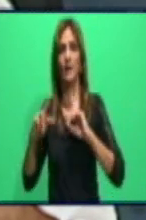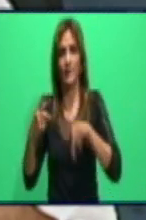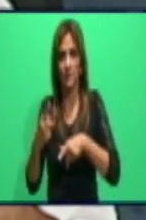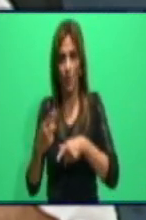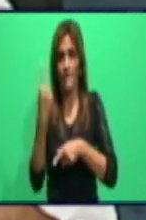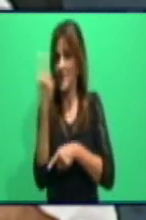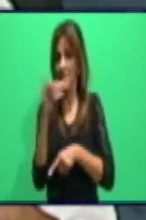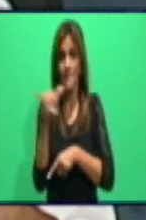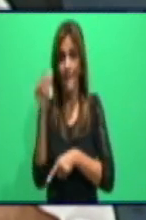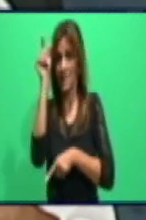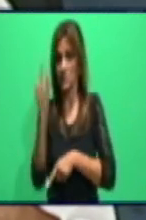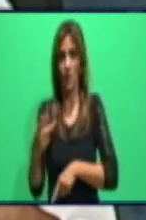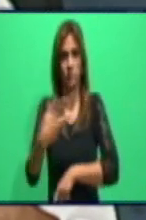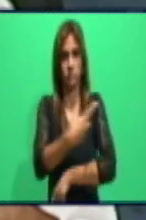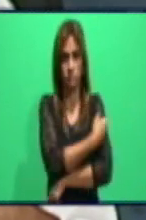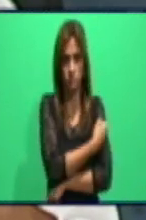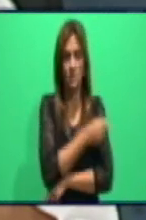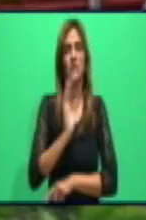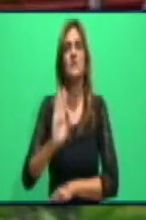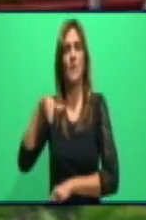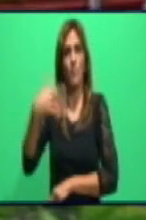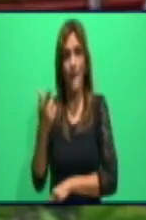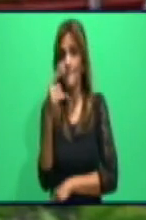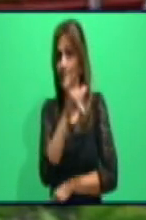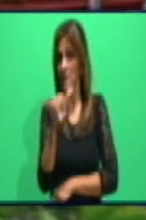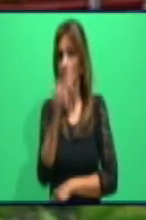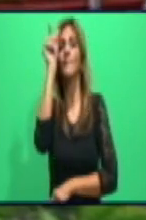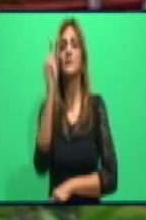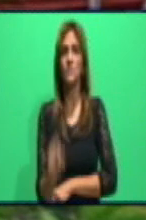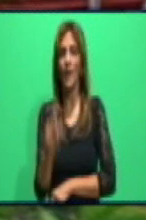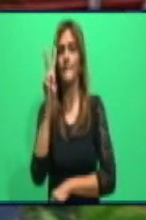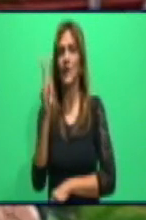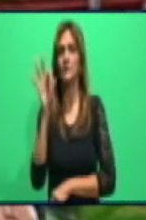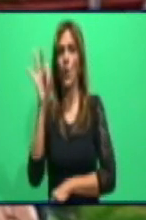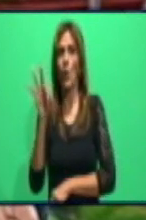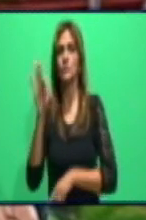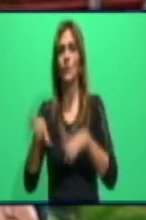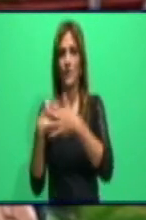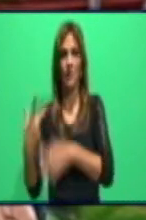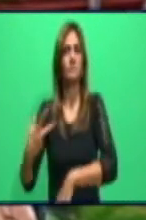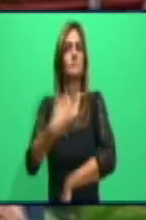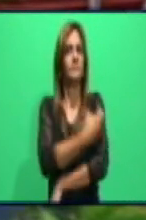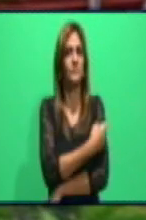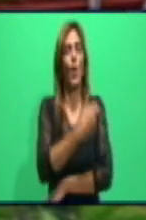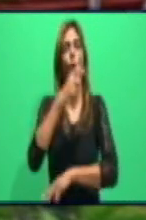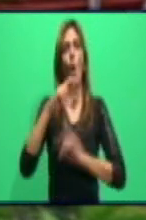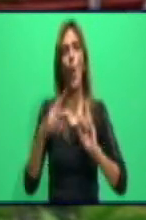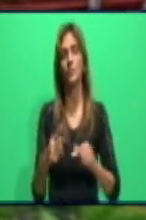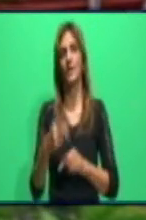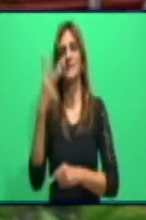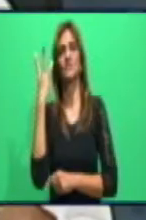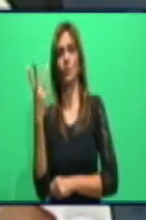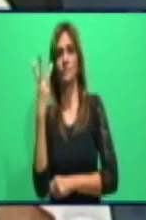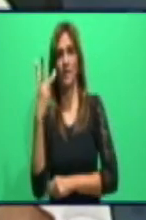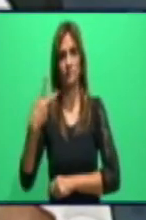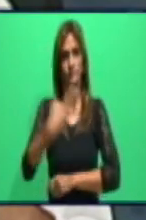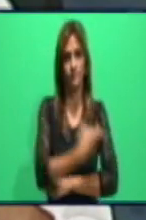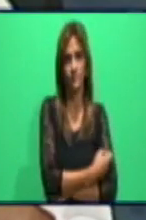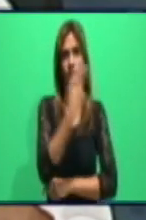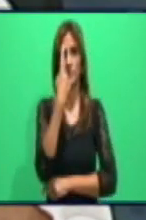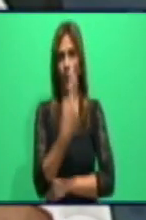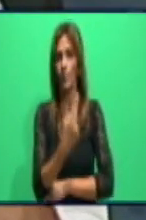dosis más a los 28 días qué va a pasar después que un paciente recibe las tres dosis de acta lo bueno este